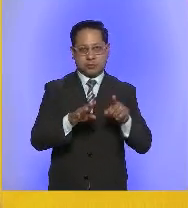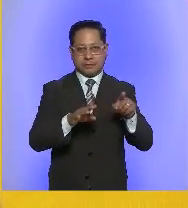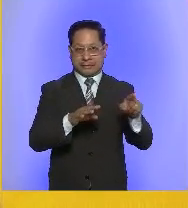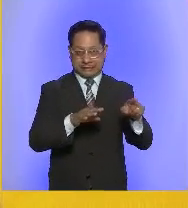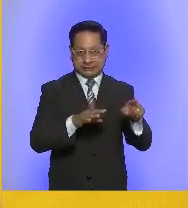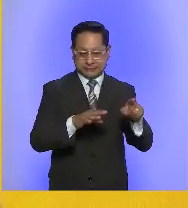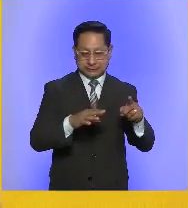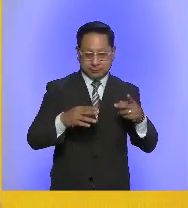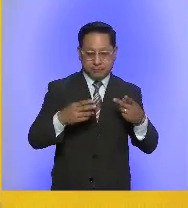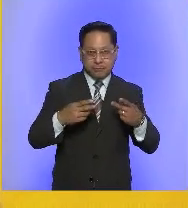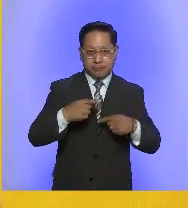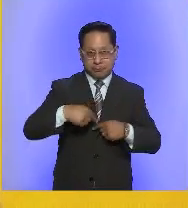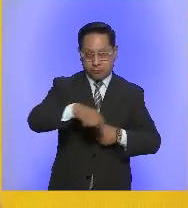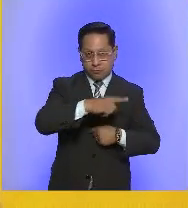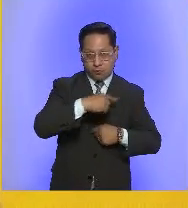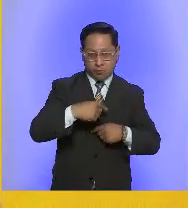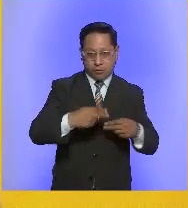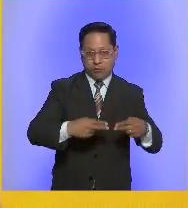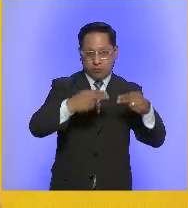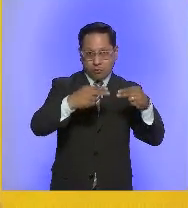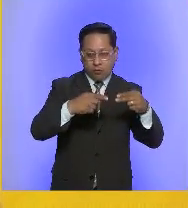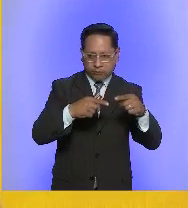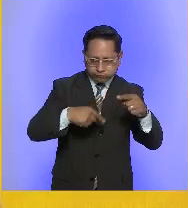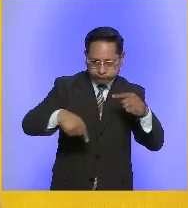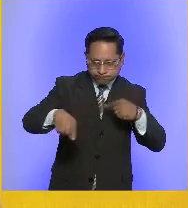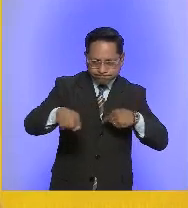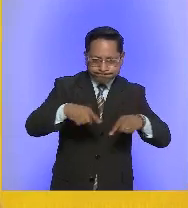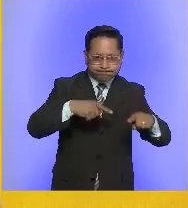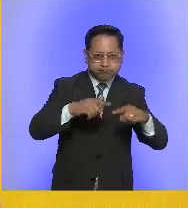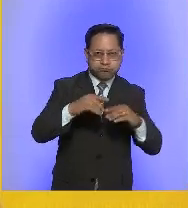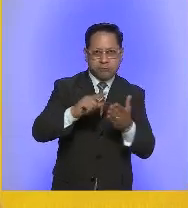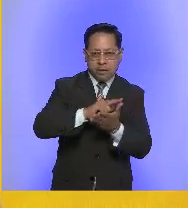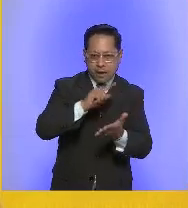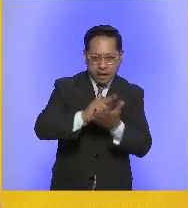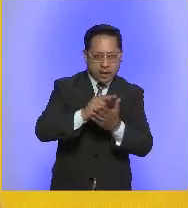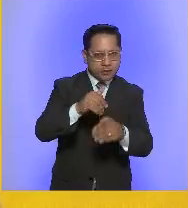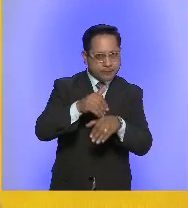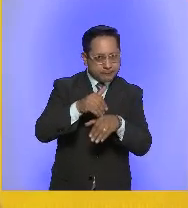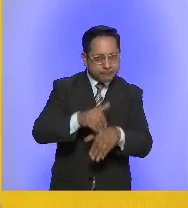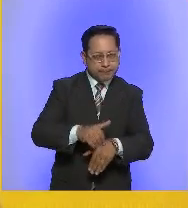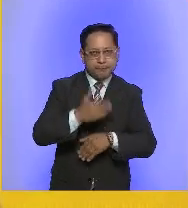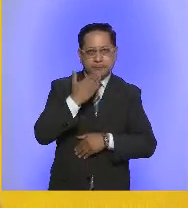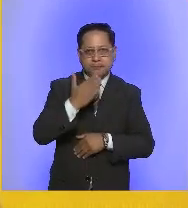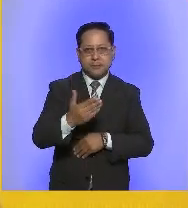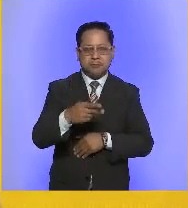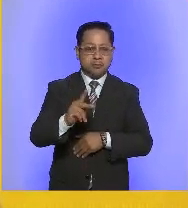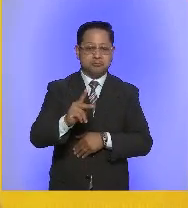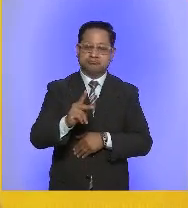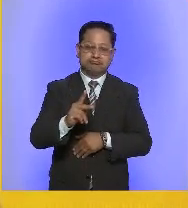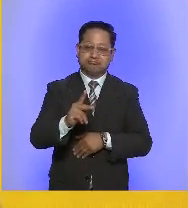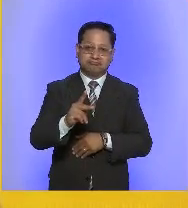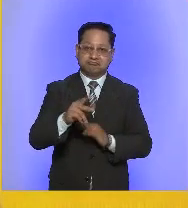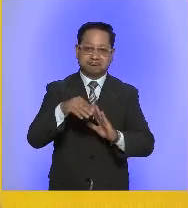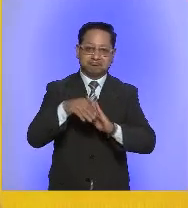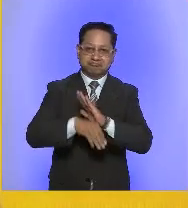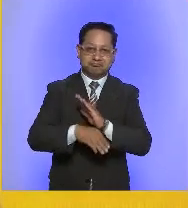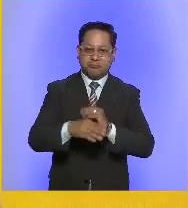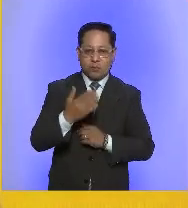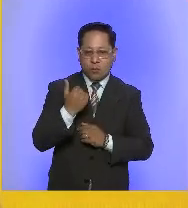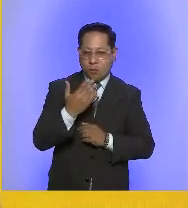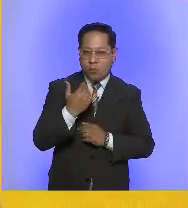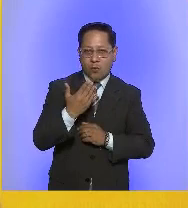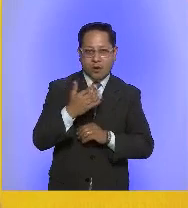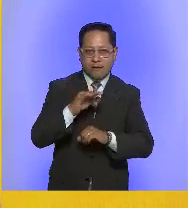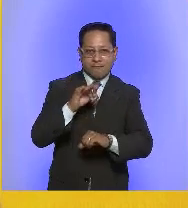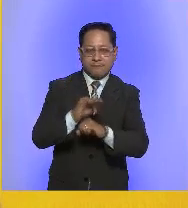se ajusten a disposiciones legales, muchas veces sin éxito. A ello agregamos, además, que existen